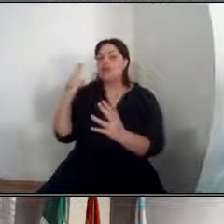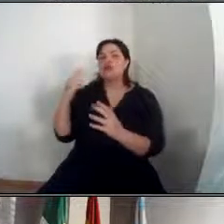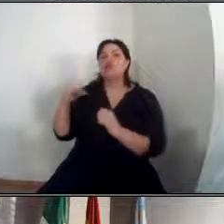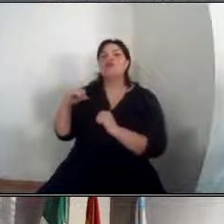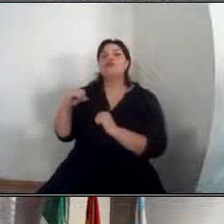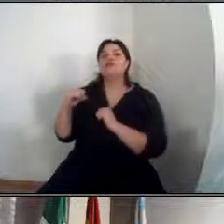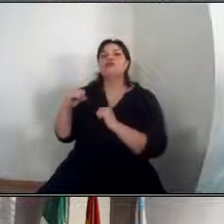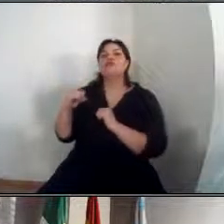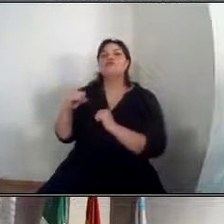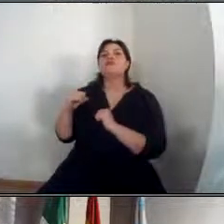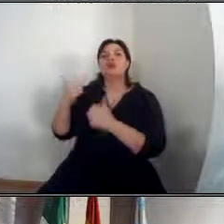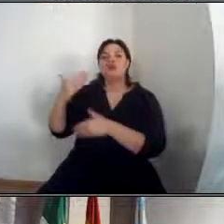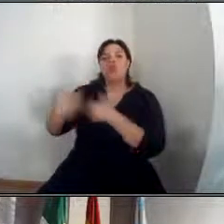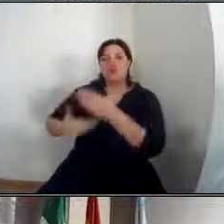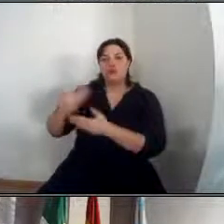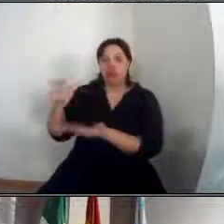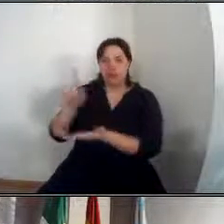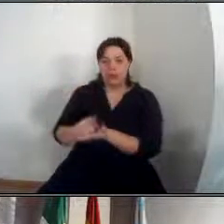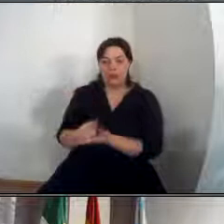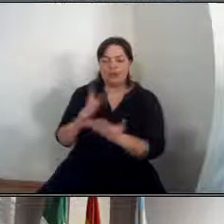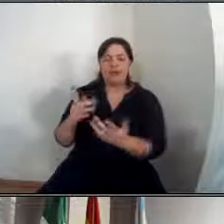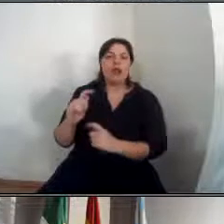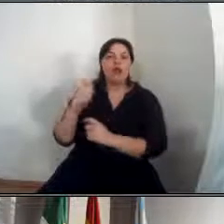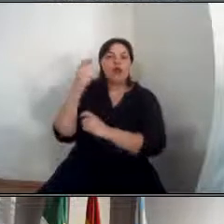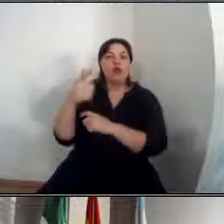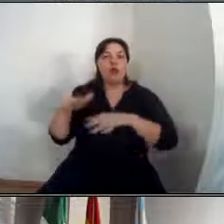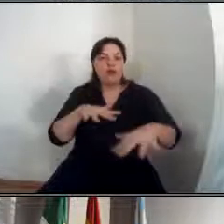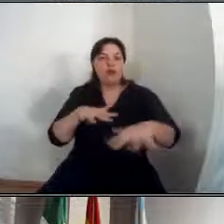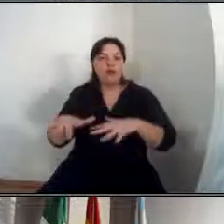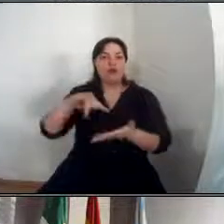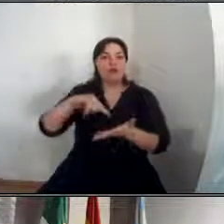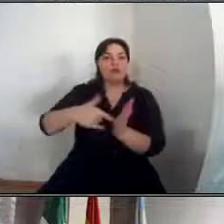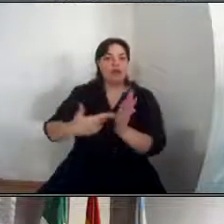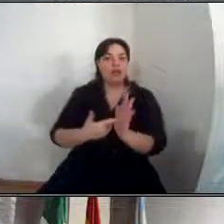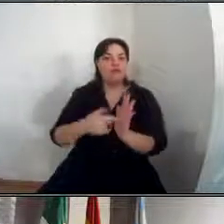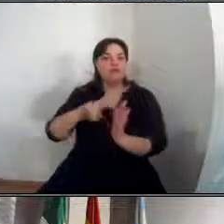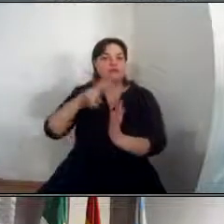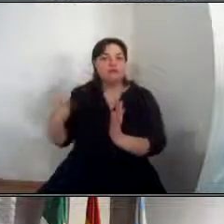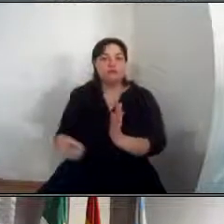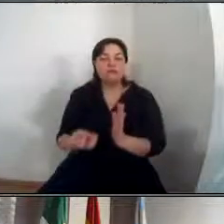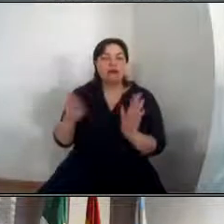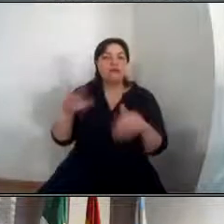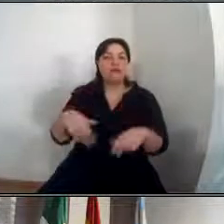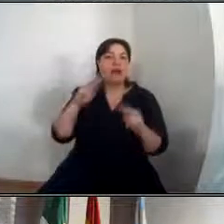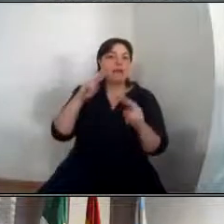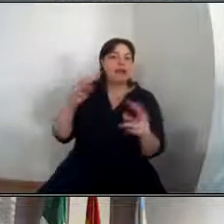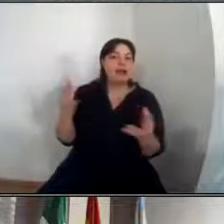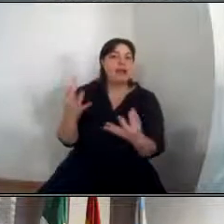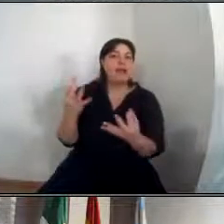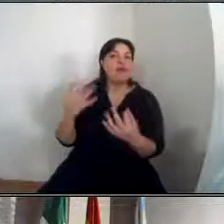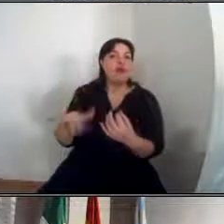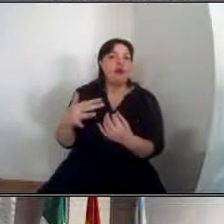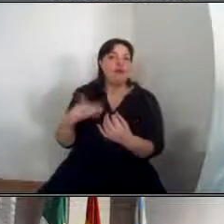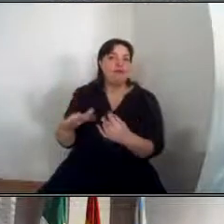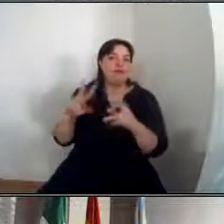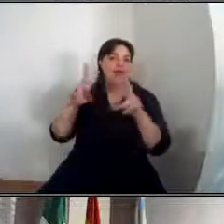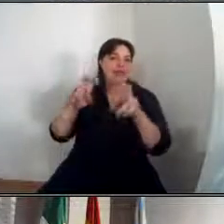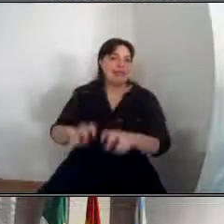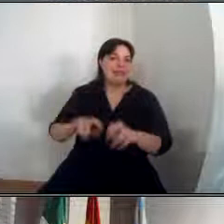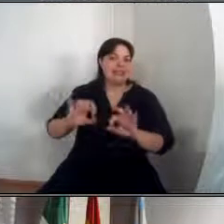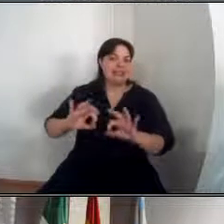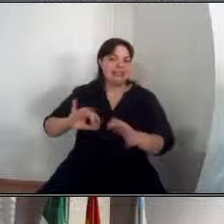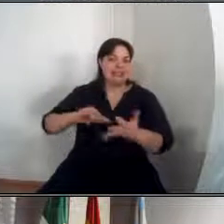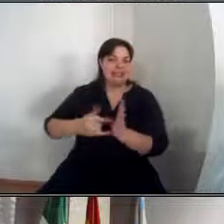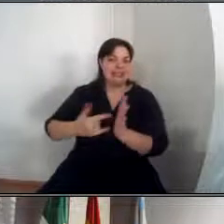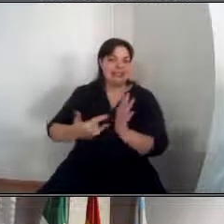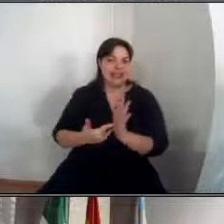en marcha. Los logros, las acciones, los proyectos, todo esto se verá en el análisis más técnico